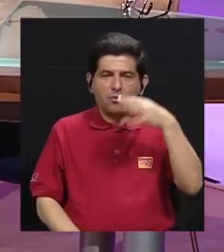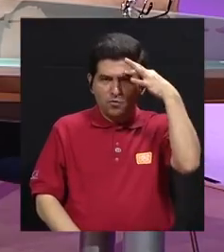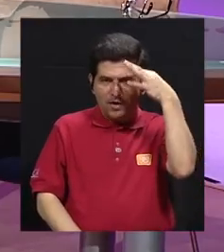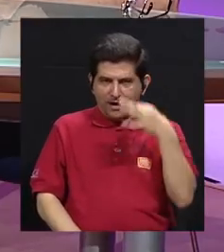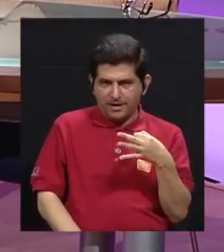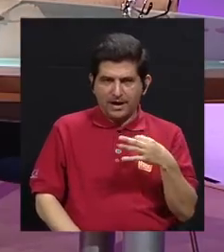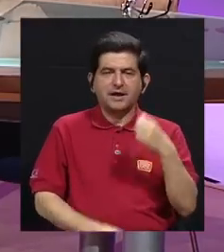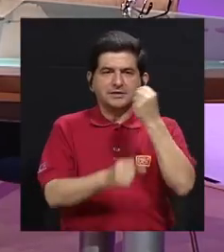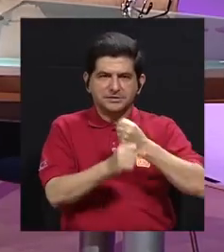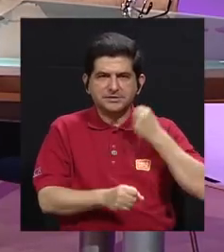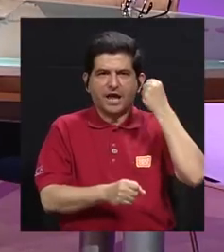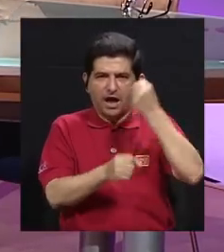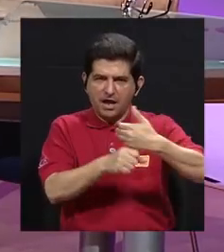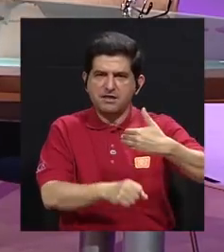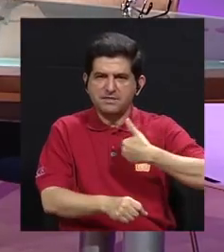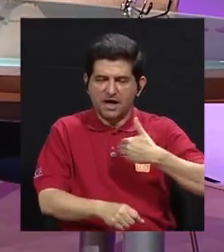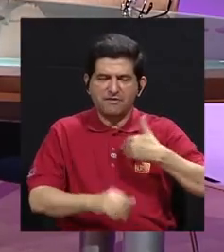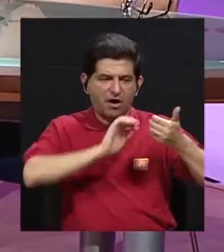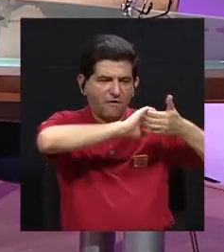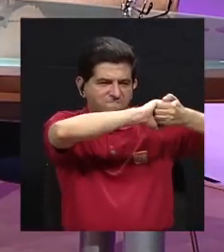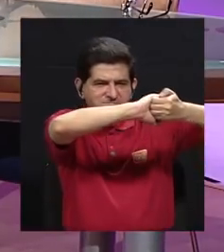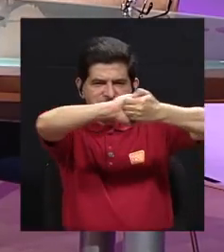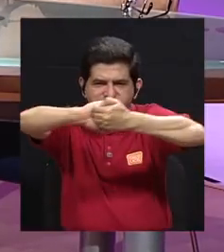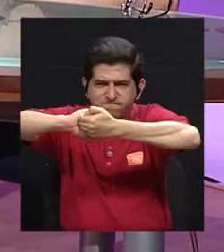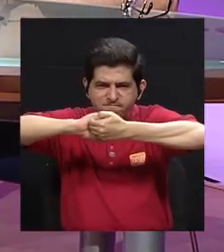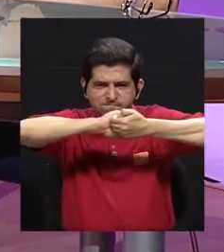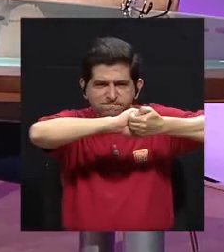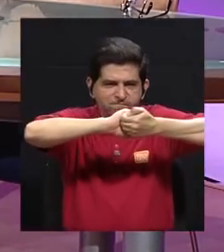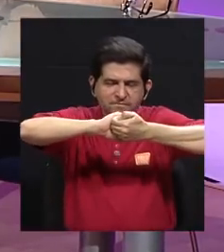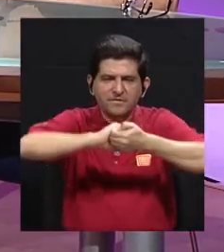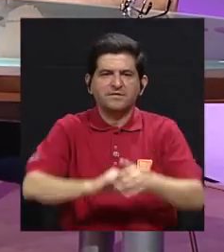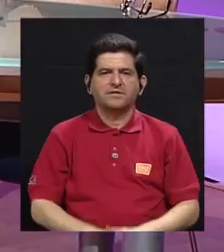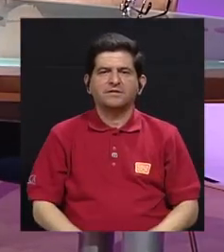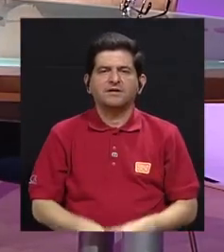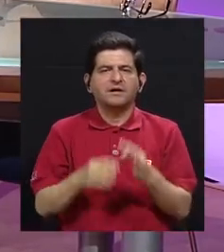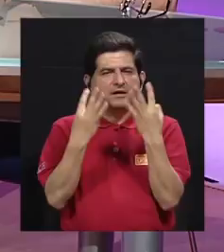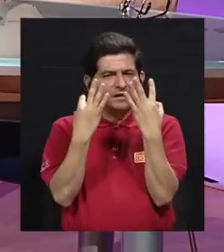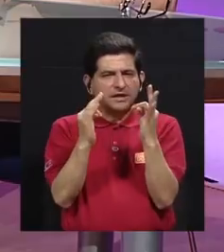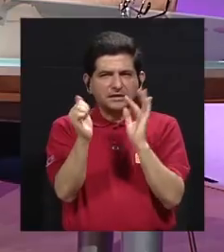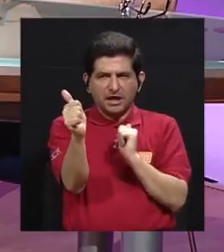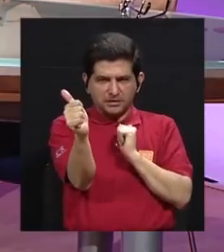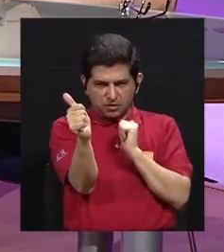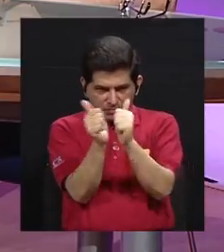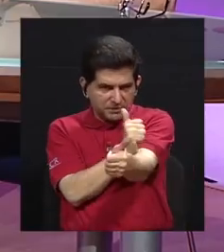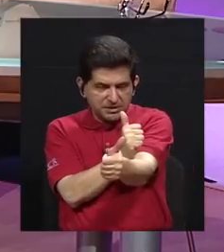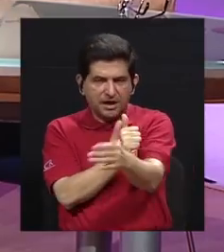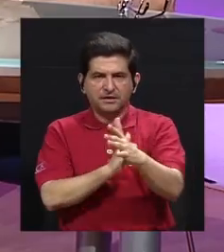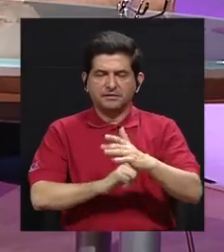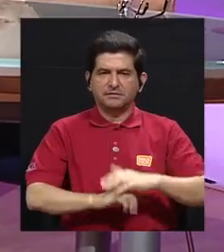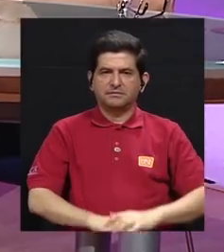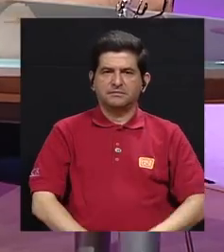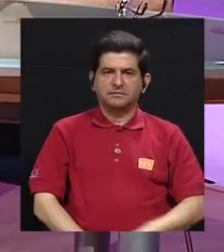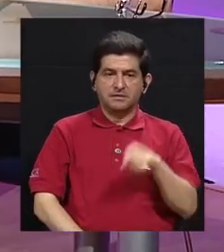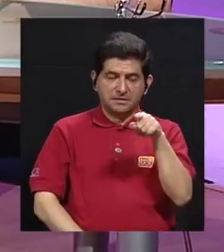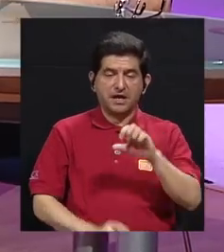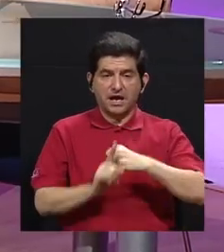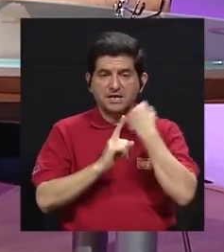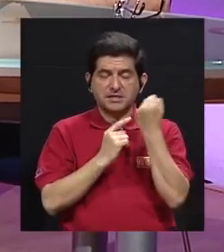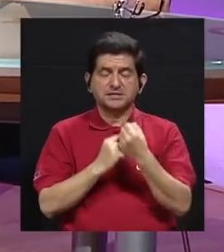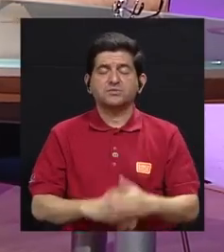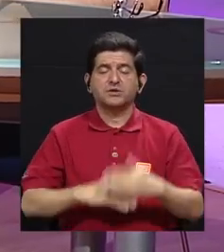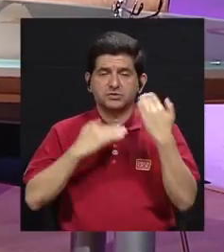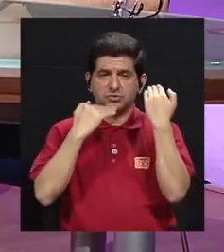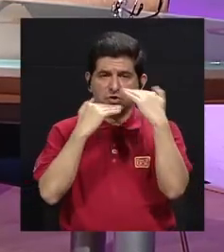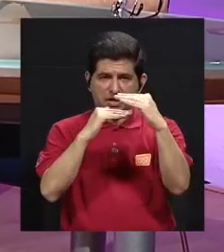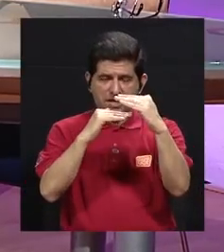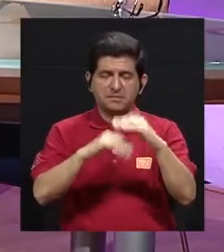una convicción y, ¿no?, también como un trabajo de alianza, de tratar de traspasarlas